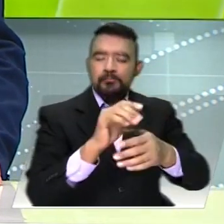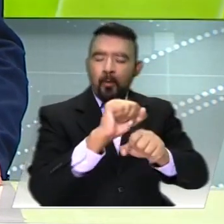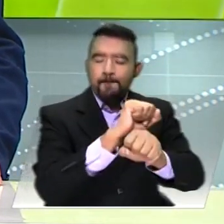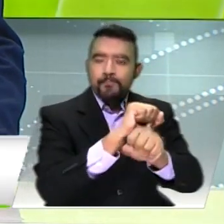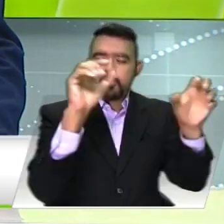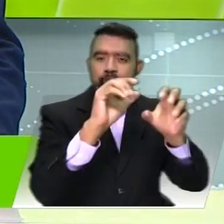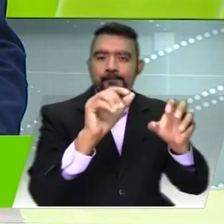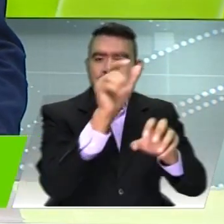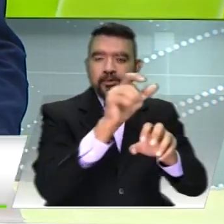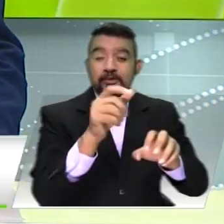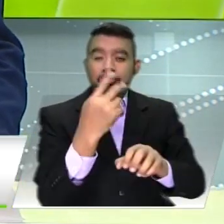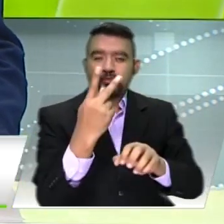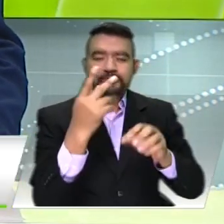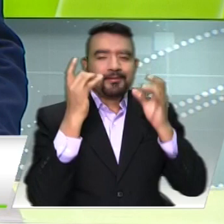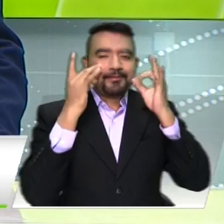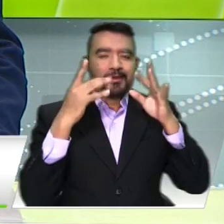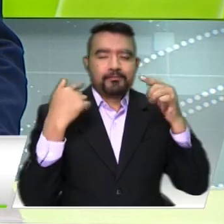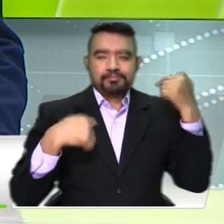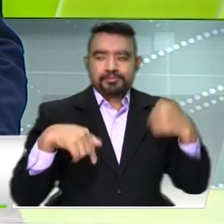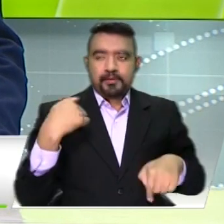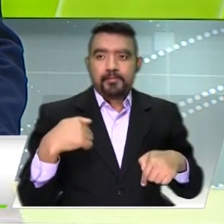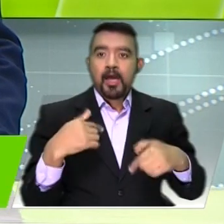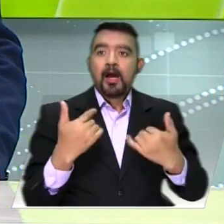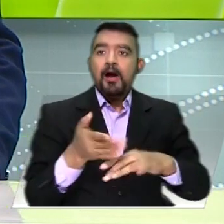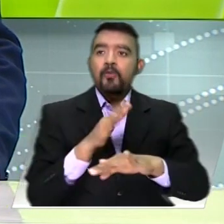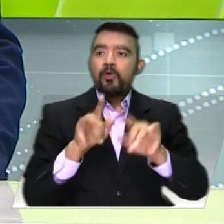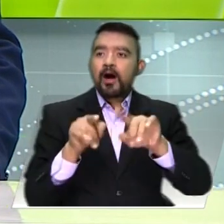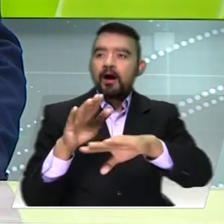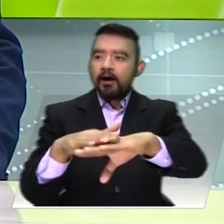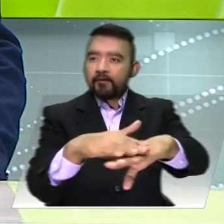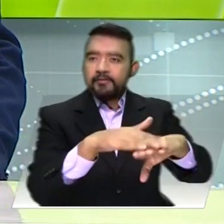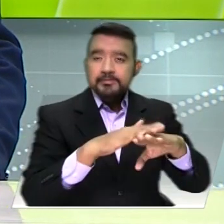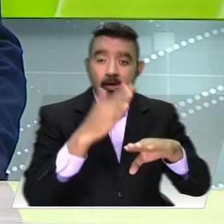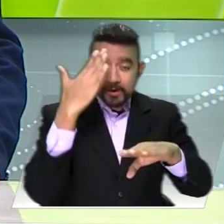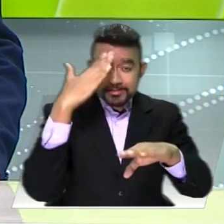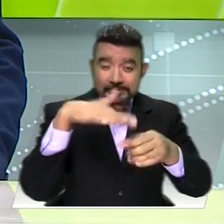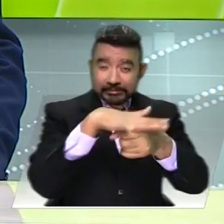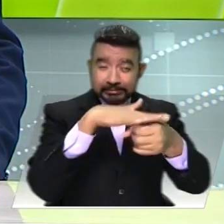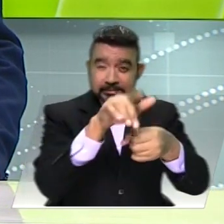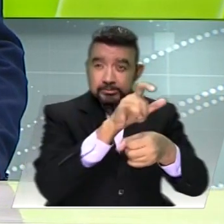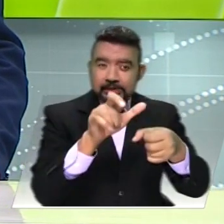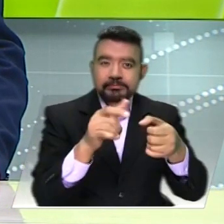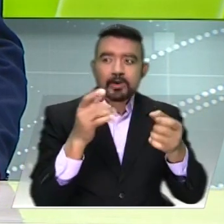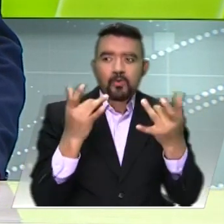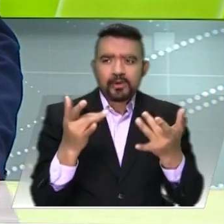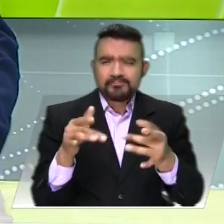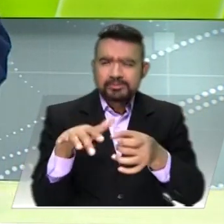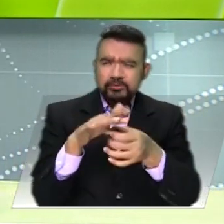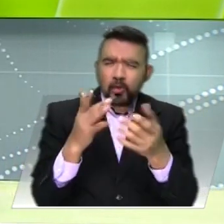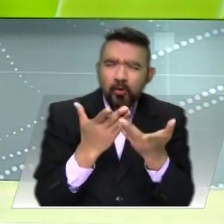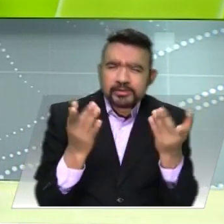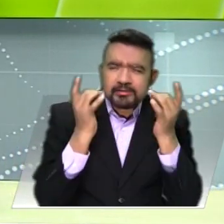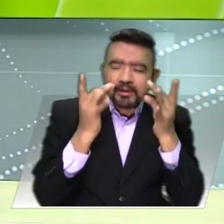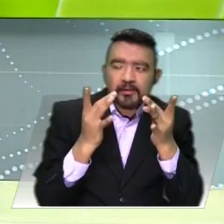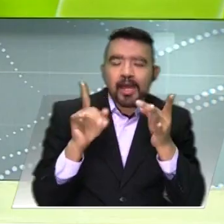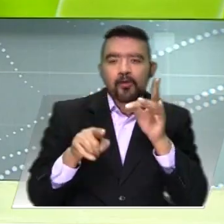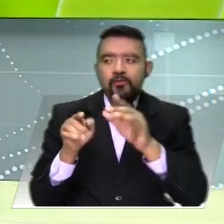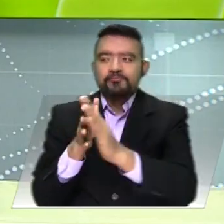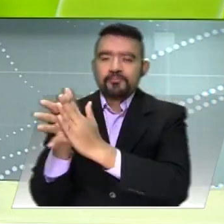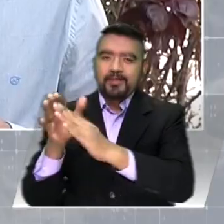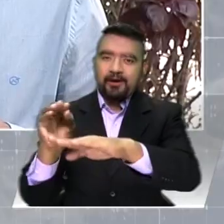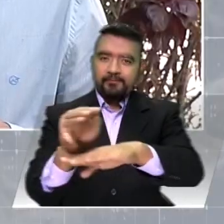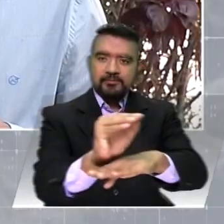alertaron por la seguridad y el riesgo que viven estas personas bajo tierra en el Palacio buenas tardes Qué pasó con las personas